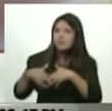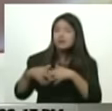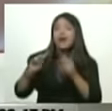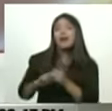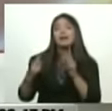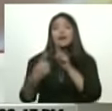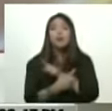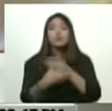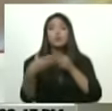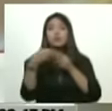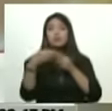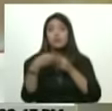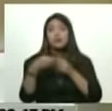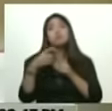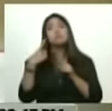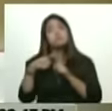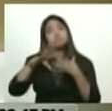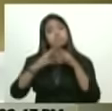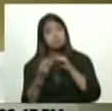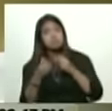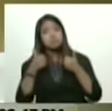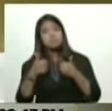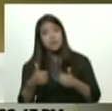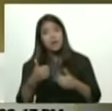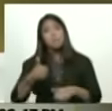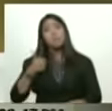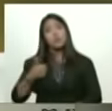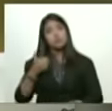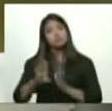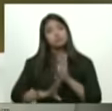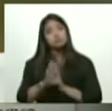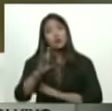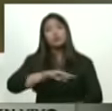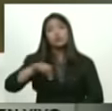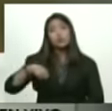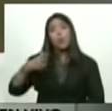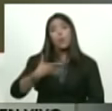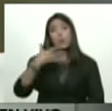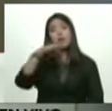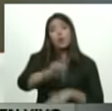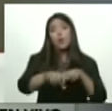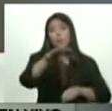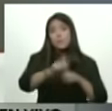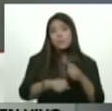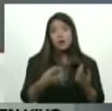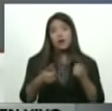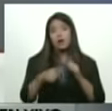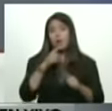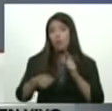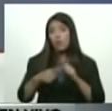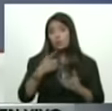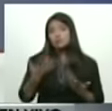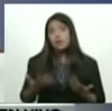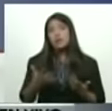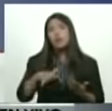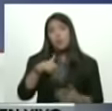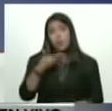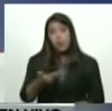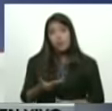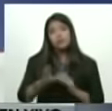de divisas va a ser muy, muy, muy provechoso para nosotros poder adquirir nuestras materias primas y así